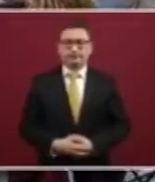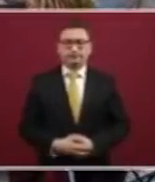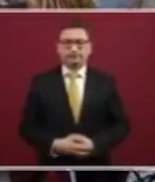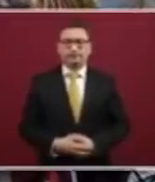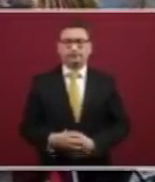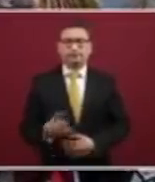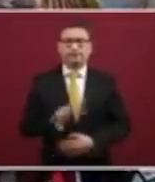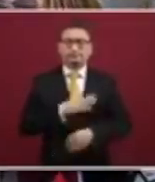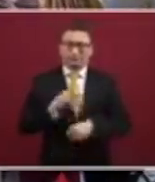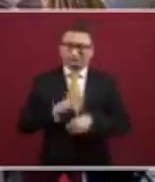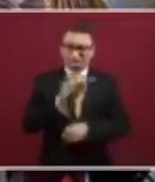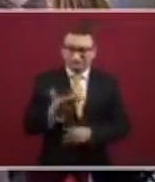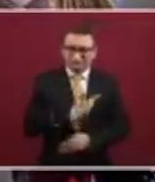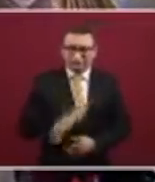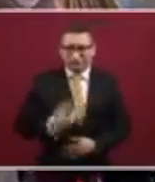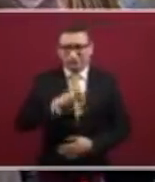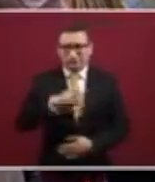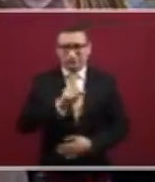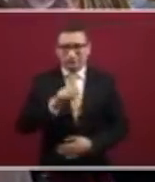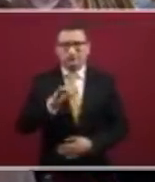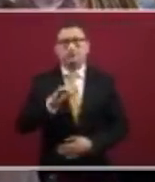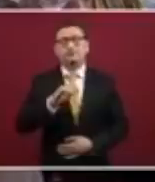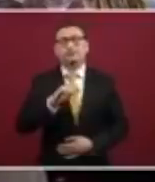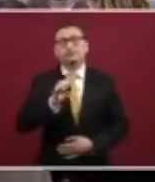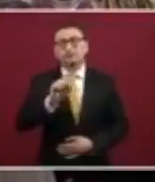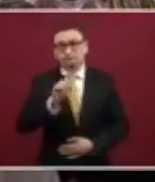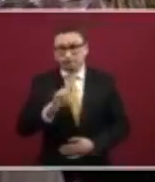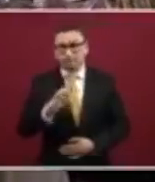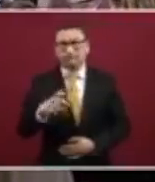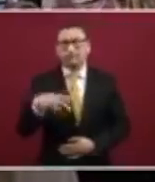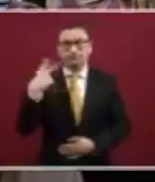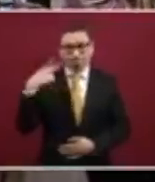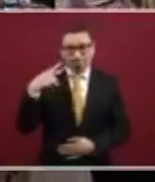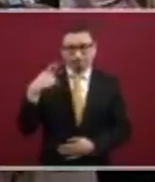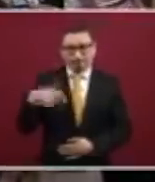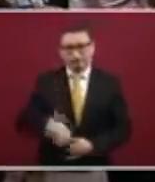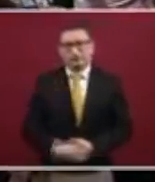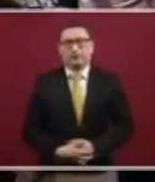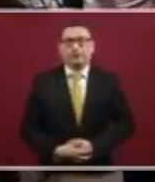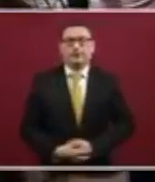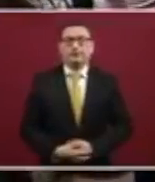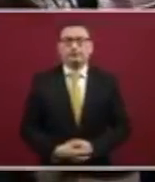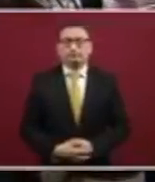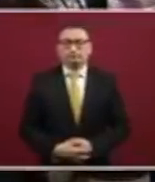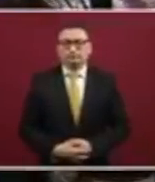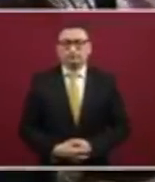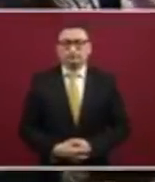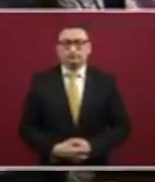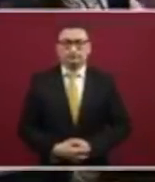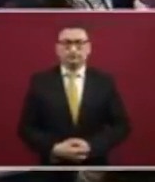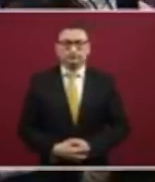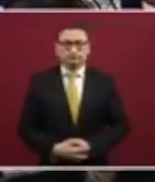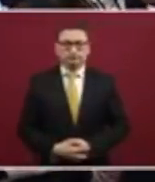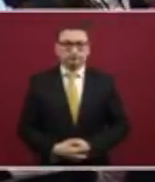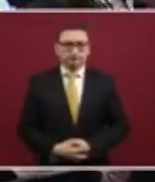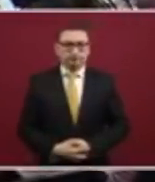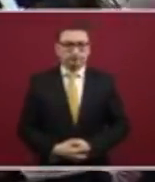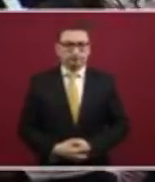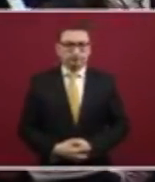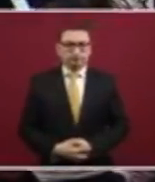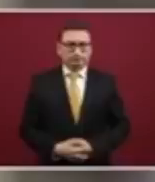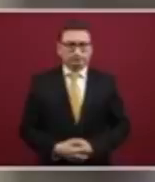Buenos días, presidente. José Sobrevilla, de Noreste, de Veracruz. ¿Existe algún